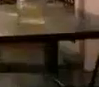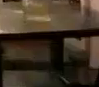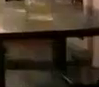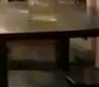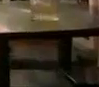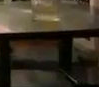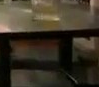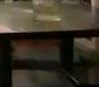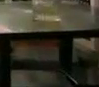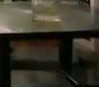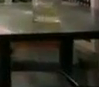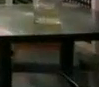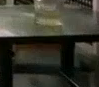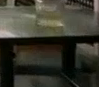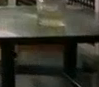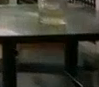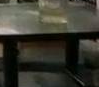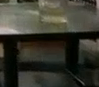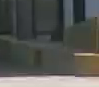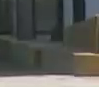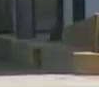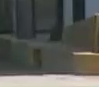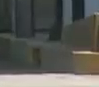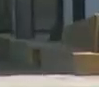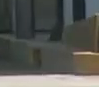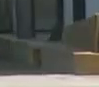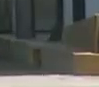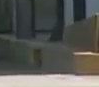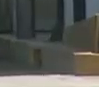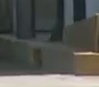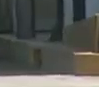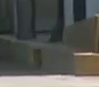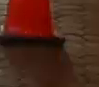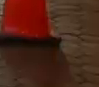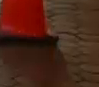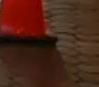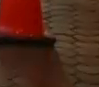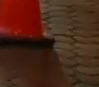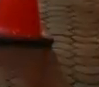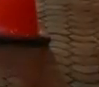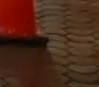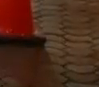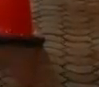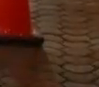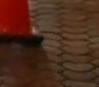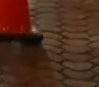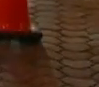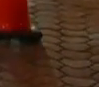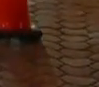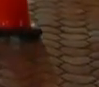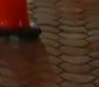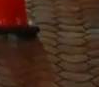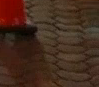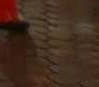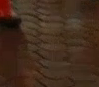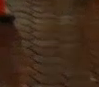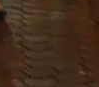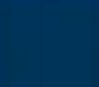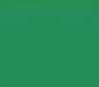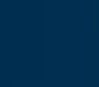entra en vigencia de restricción vehicular desde las 7 de la noche hasta las 5 de la mañana a partir de este 31 de marzo